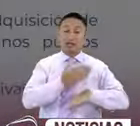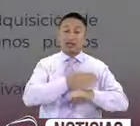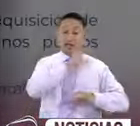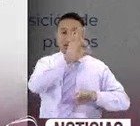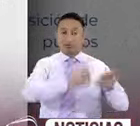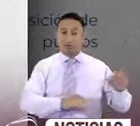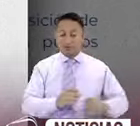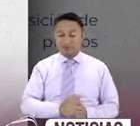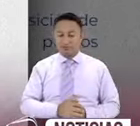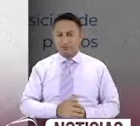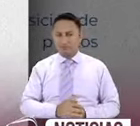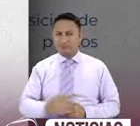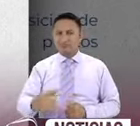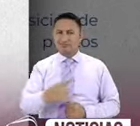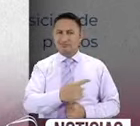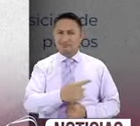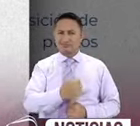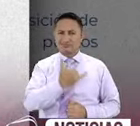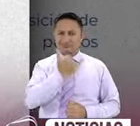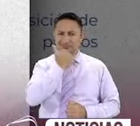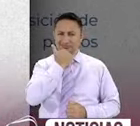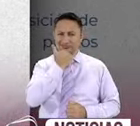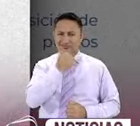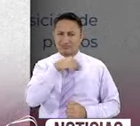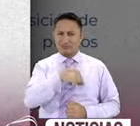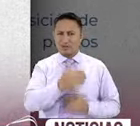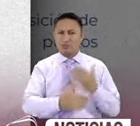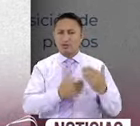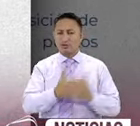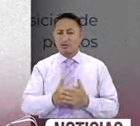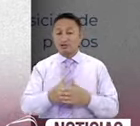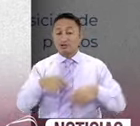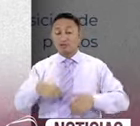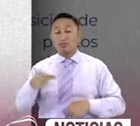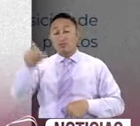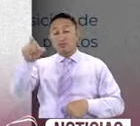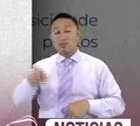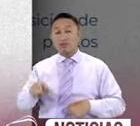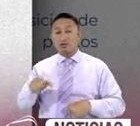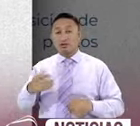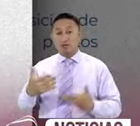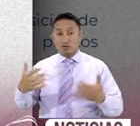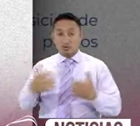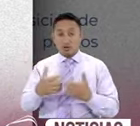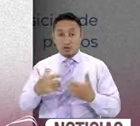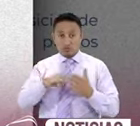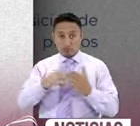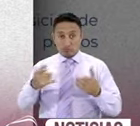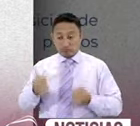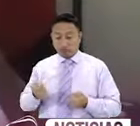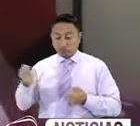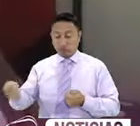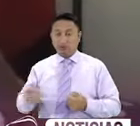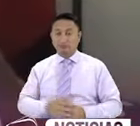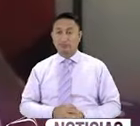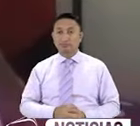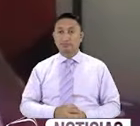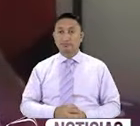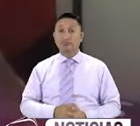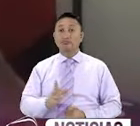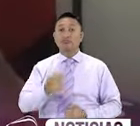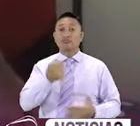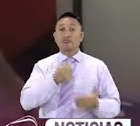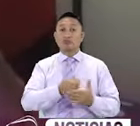detectar inconsistencias, y otro proceso para dotar a los agentes de implementos tecnológicos. Que se compren las body cams,